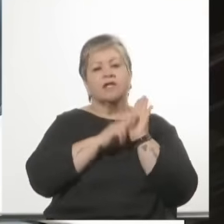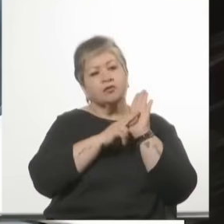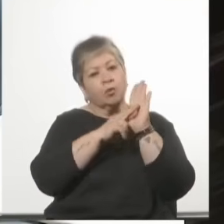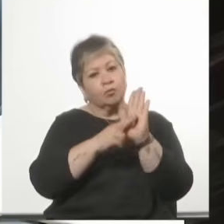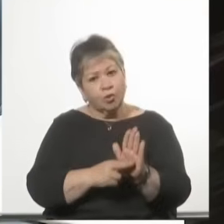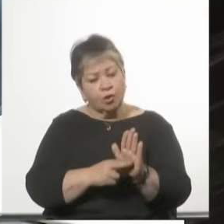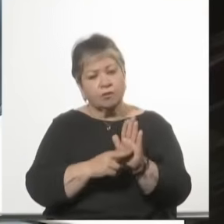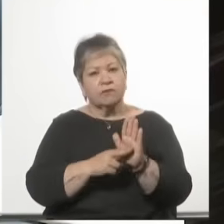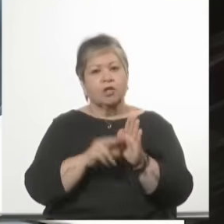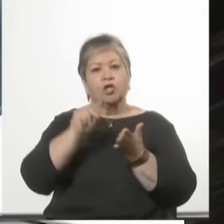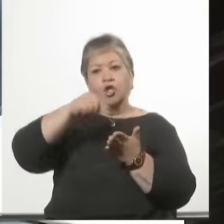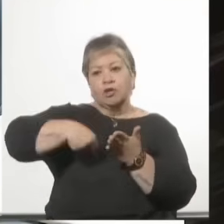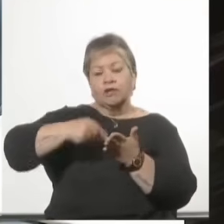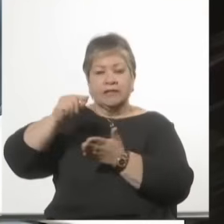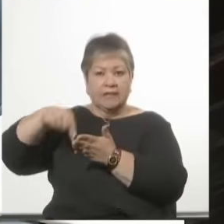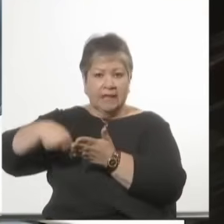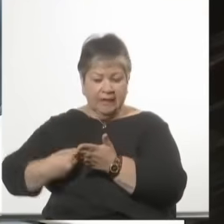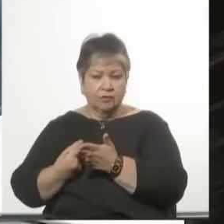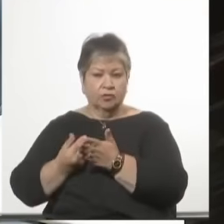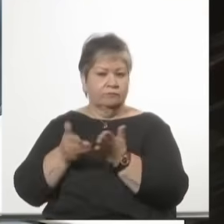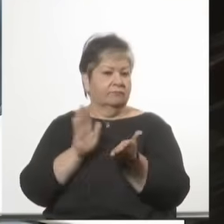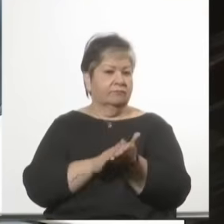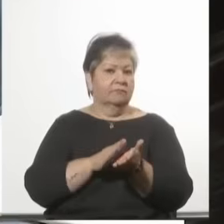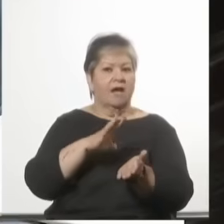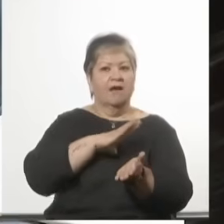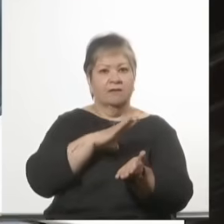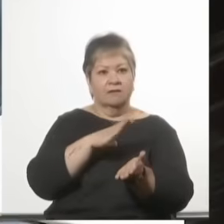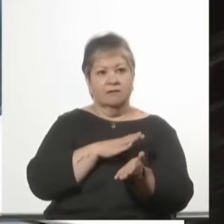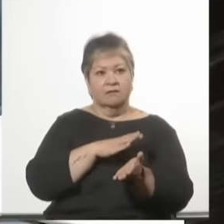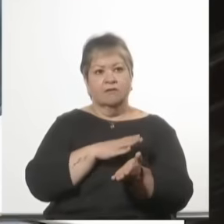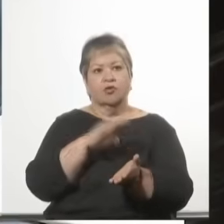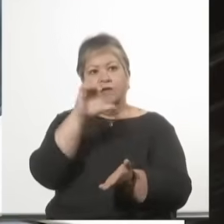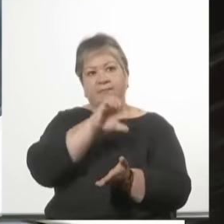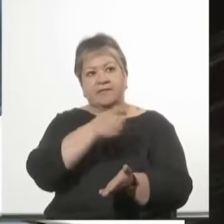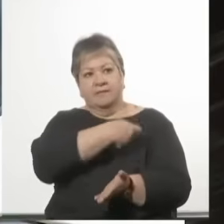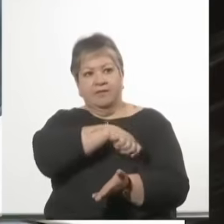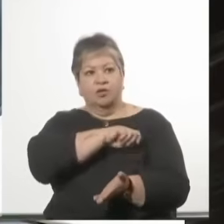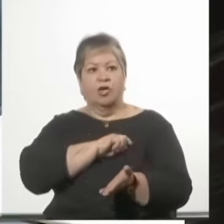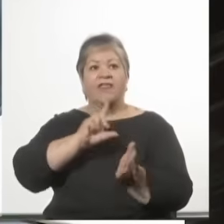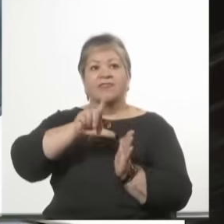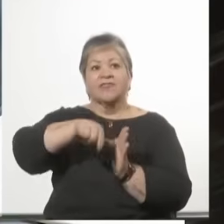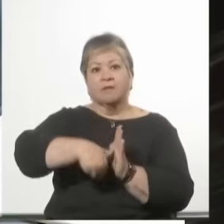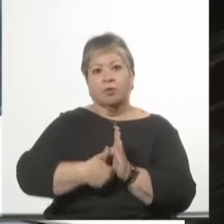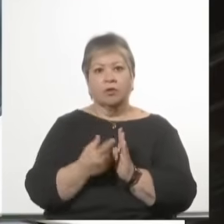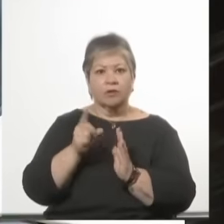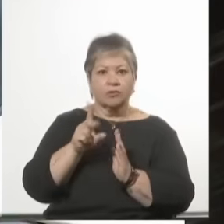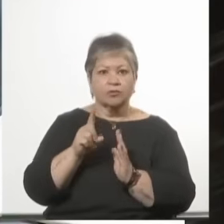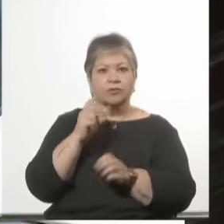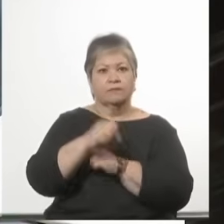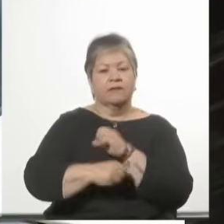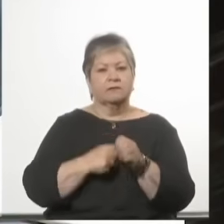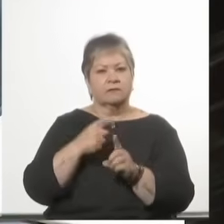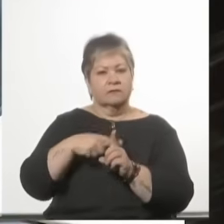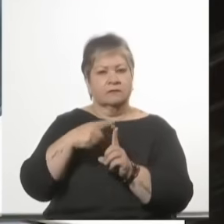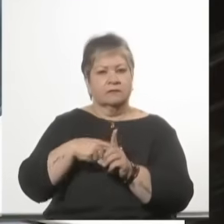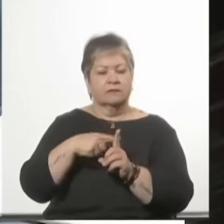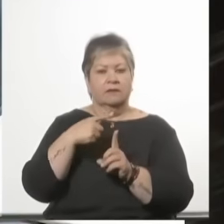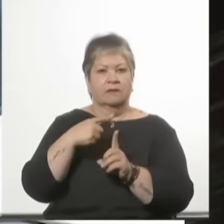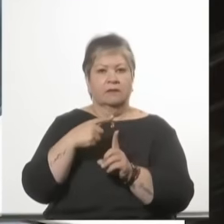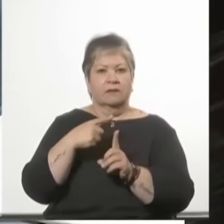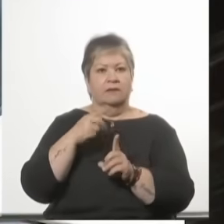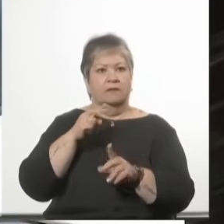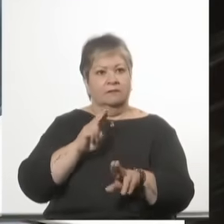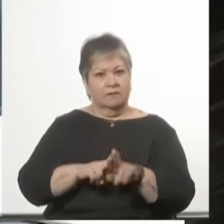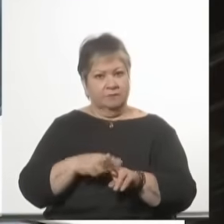contratos suscritos con Cardama. Por esta razón, estima que demorará 12 meses.